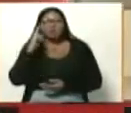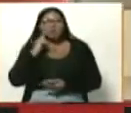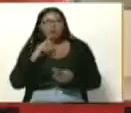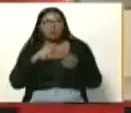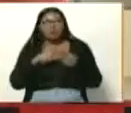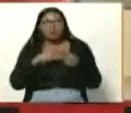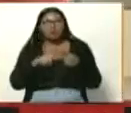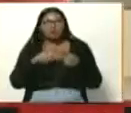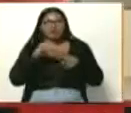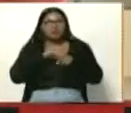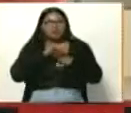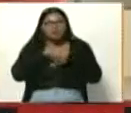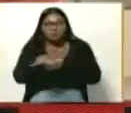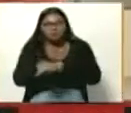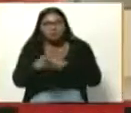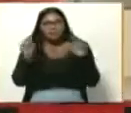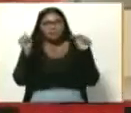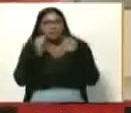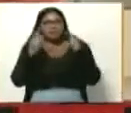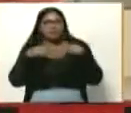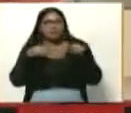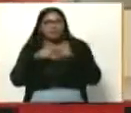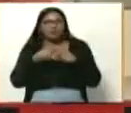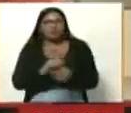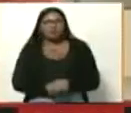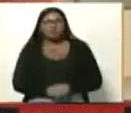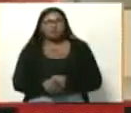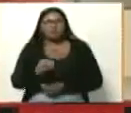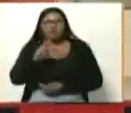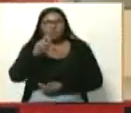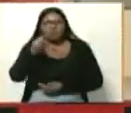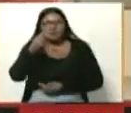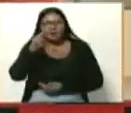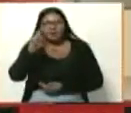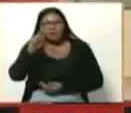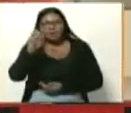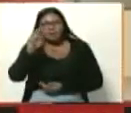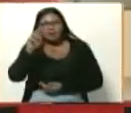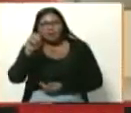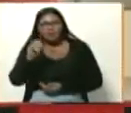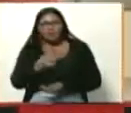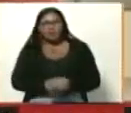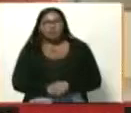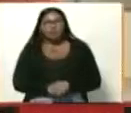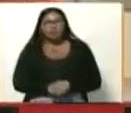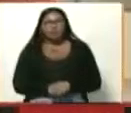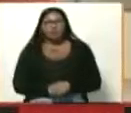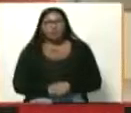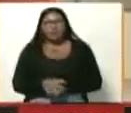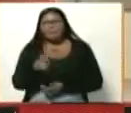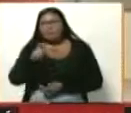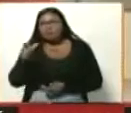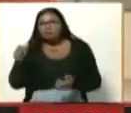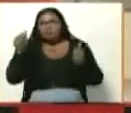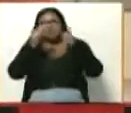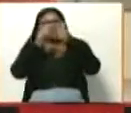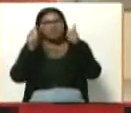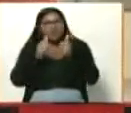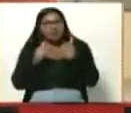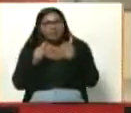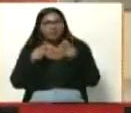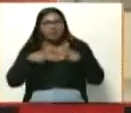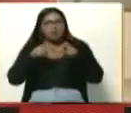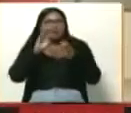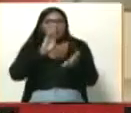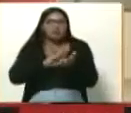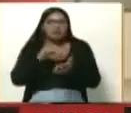Delta Macuro, del estado Mérida. Tenemos al juguetero por excelencia de Venezuela, Mario Calderón, y gente y artesanos del área